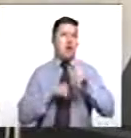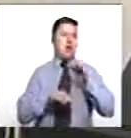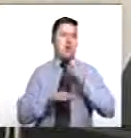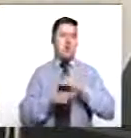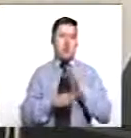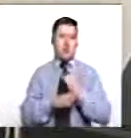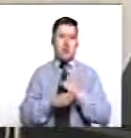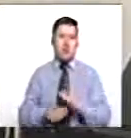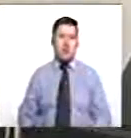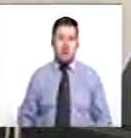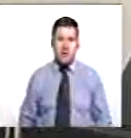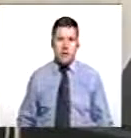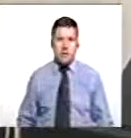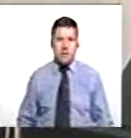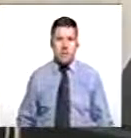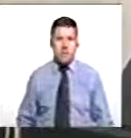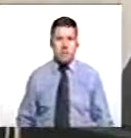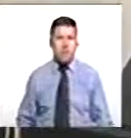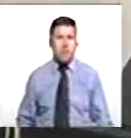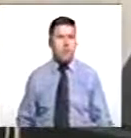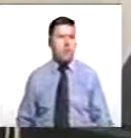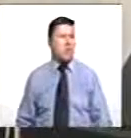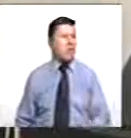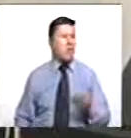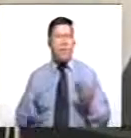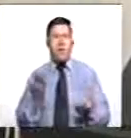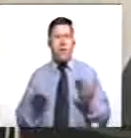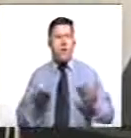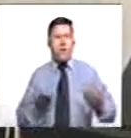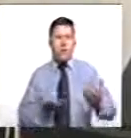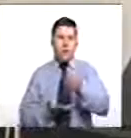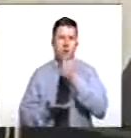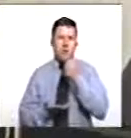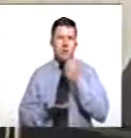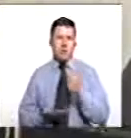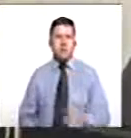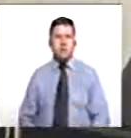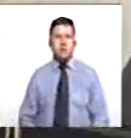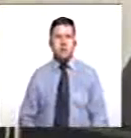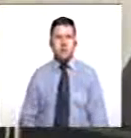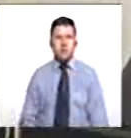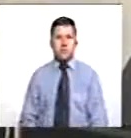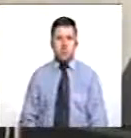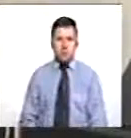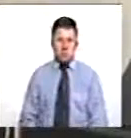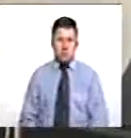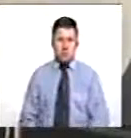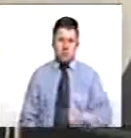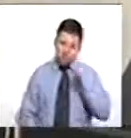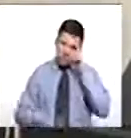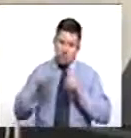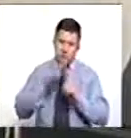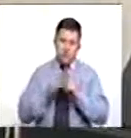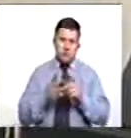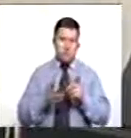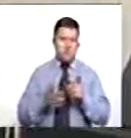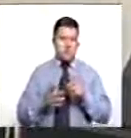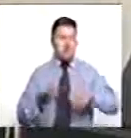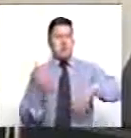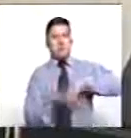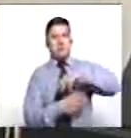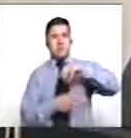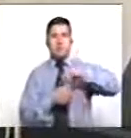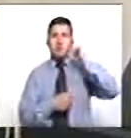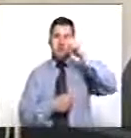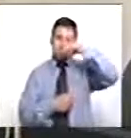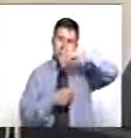usuarios. ¿Cuáles podrían ser las desventajas de la intervención? puede crear un estado de caos y de